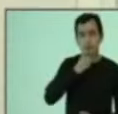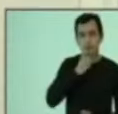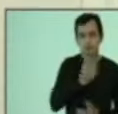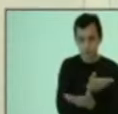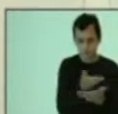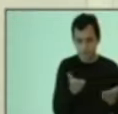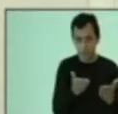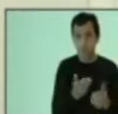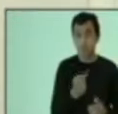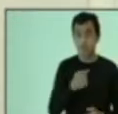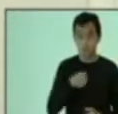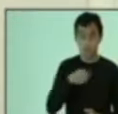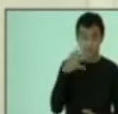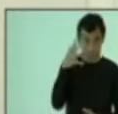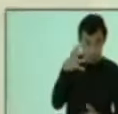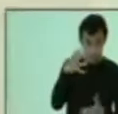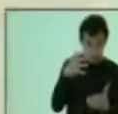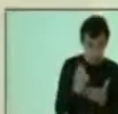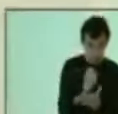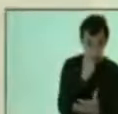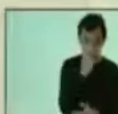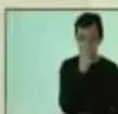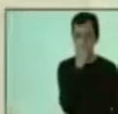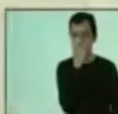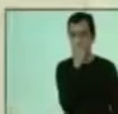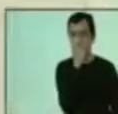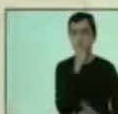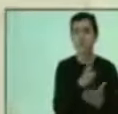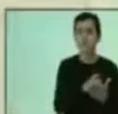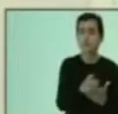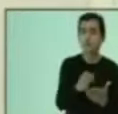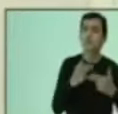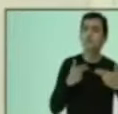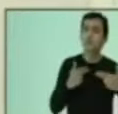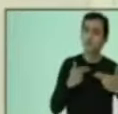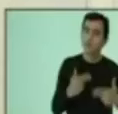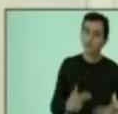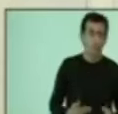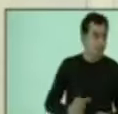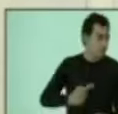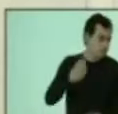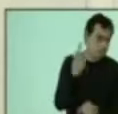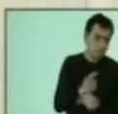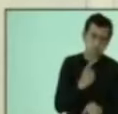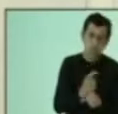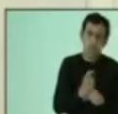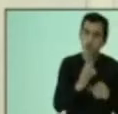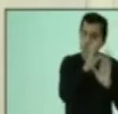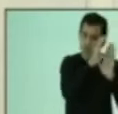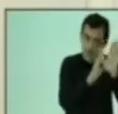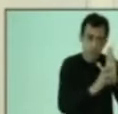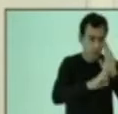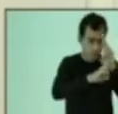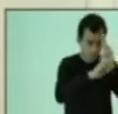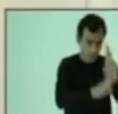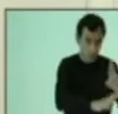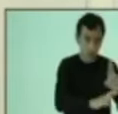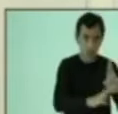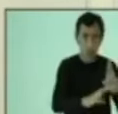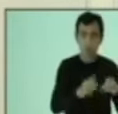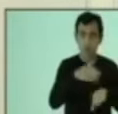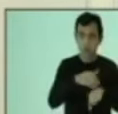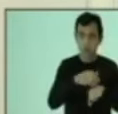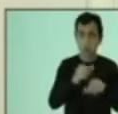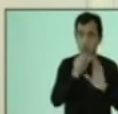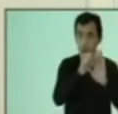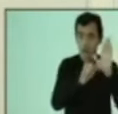a ser alcalde del municipio de Coatzintla, los derechos humanos son inherentes de nuestra Constitución. Del 1 al 29, las garantías